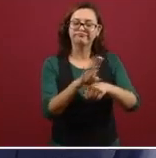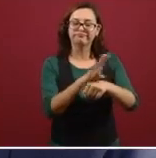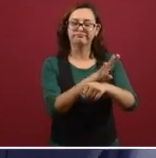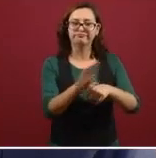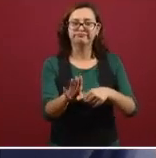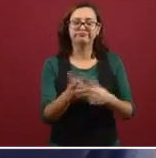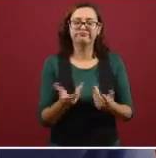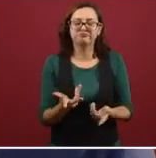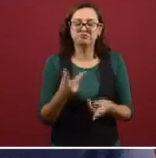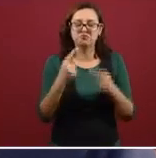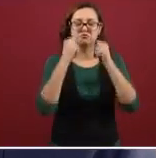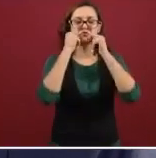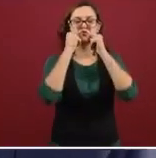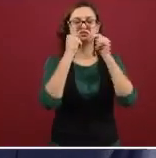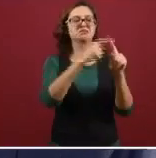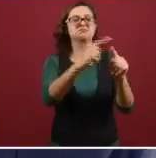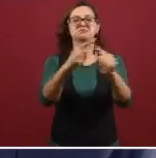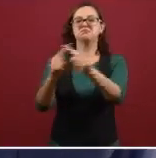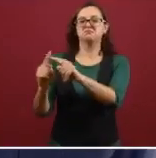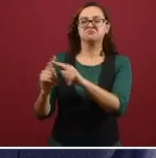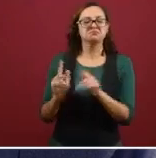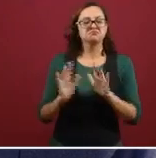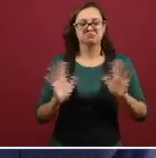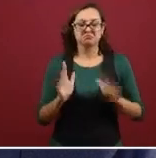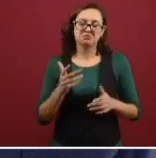Eso existe en nuestro pueblo.